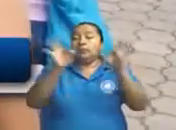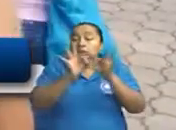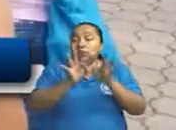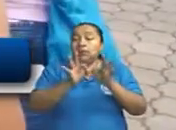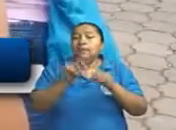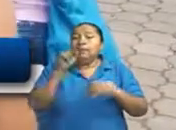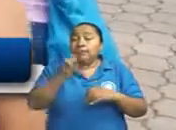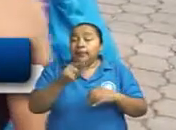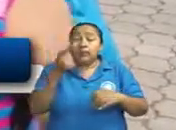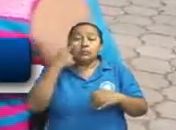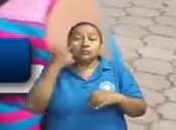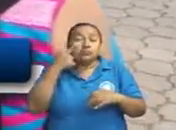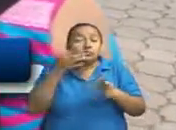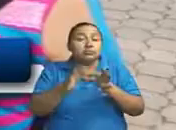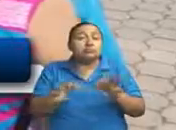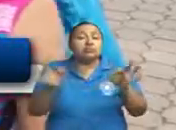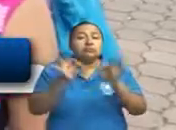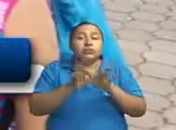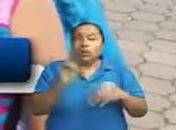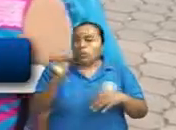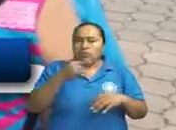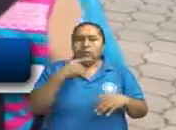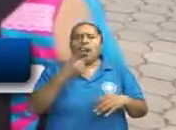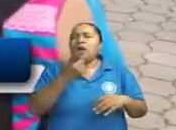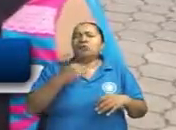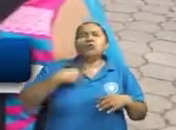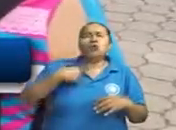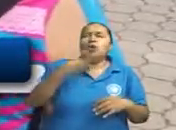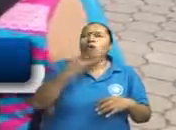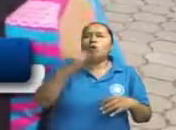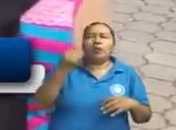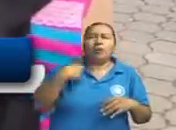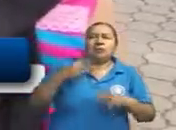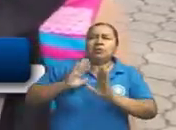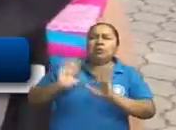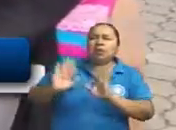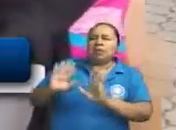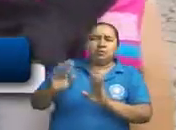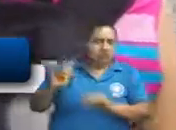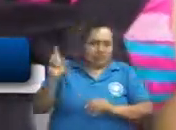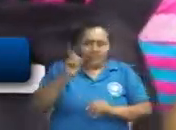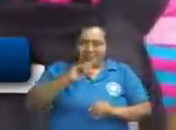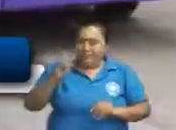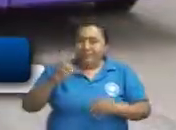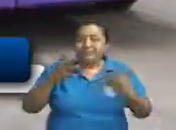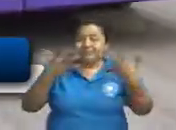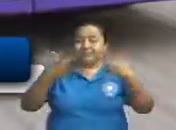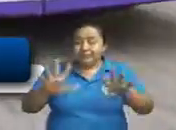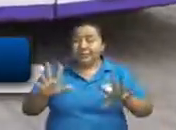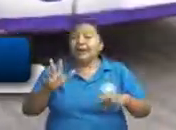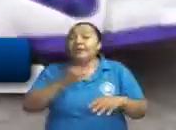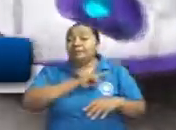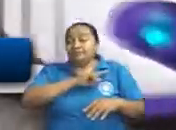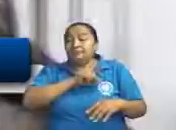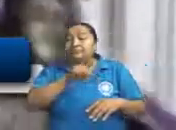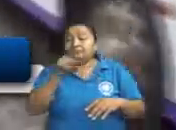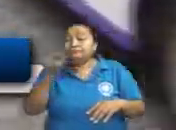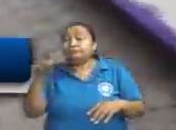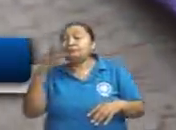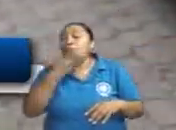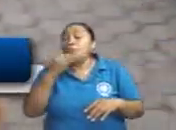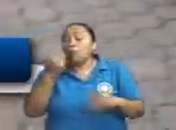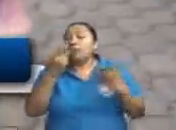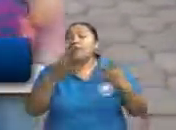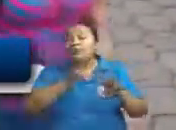se tome en cuenta que no por ser joven no va a padecer este cáncer, ¿no? Ya se está presentando de forma